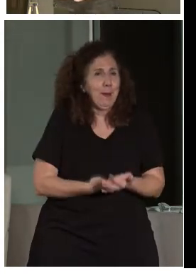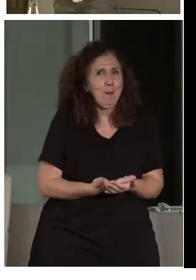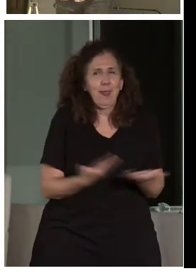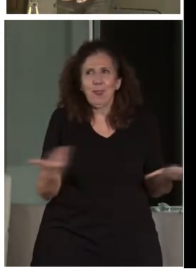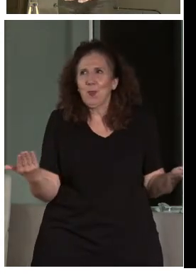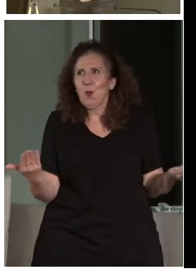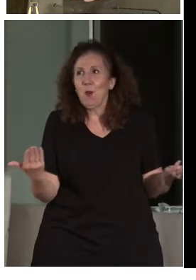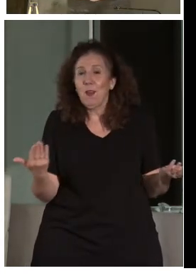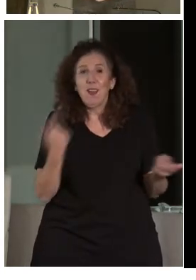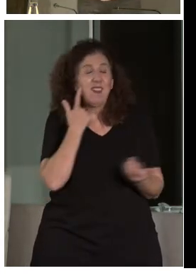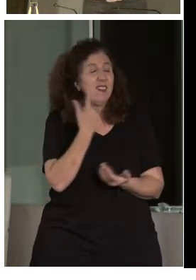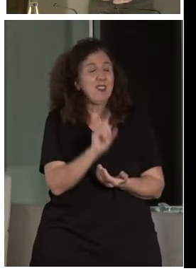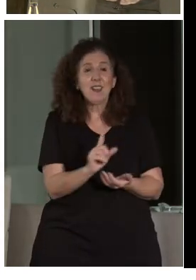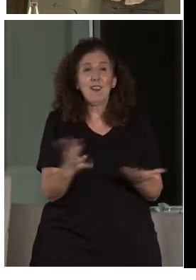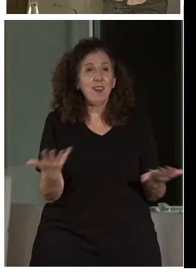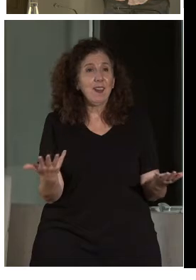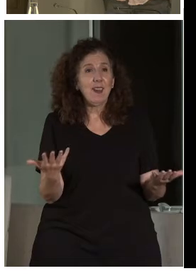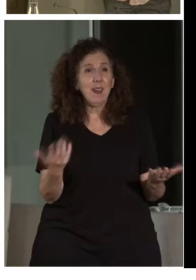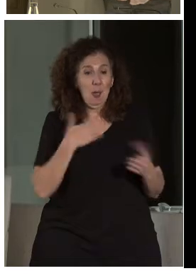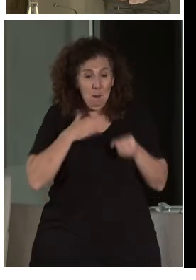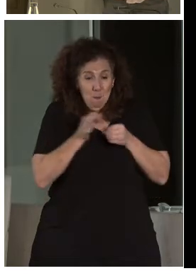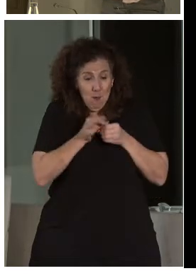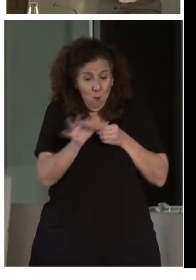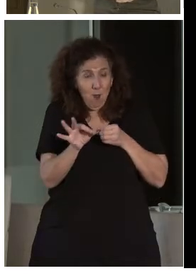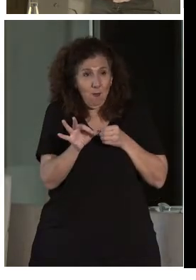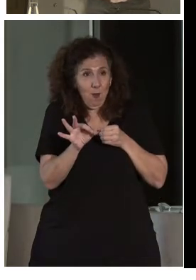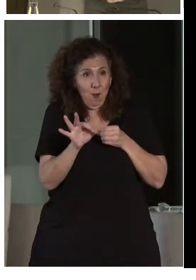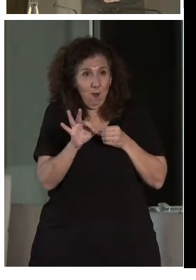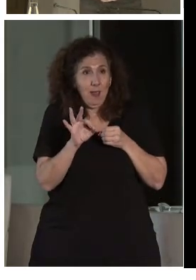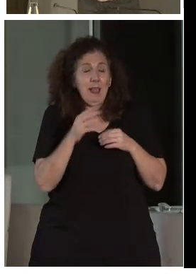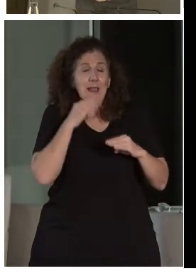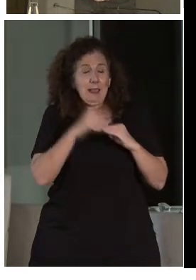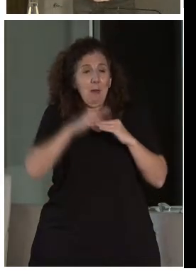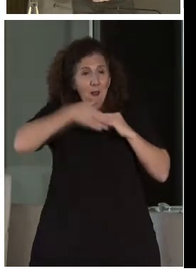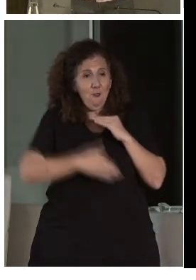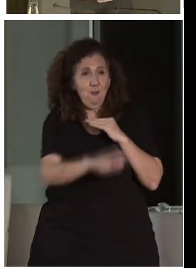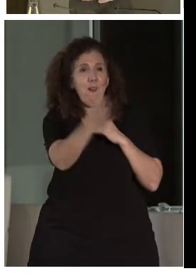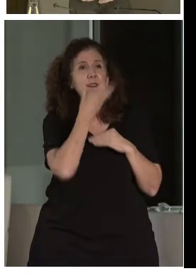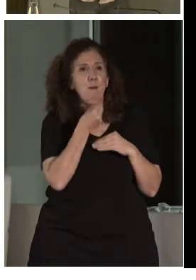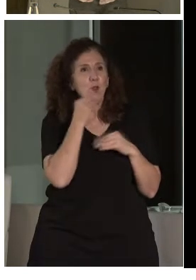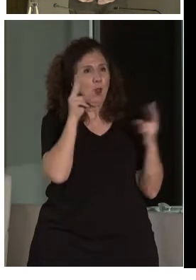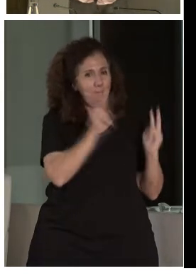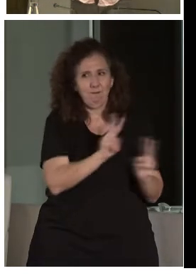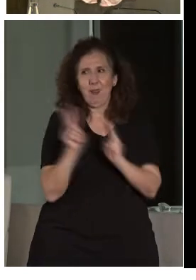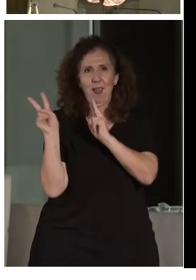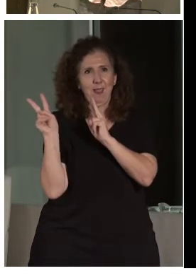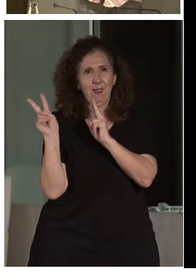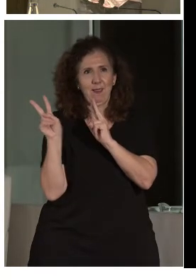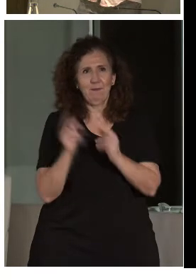cuenta de que, por ejemplo, en mi pueblo, en Vallehermoso, donde yo vivo en La Gomera, esto es la meseta de Vallehermoso.